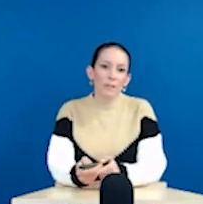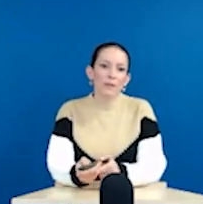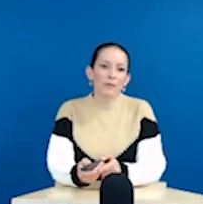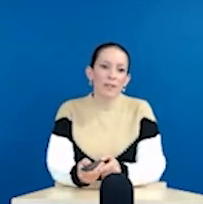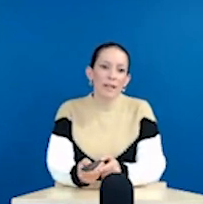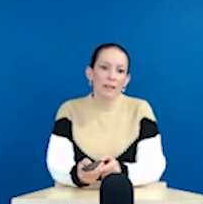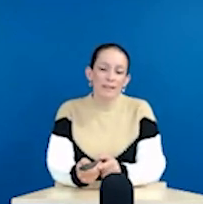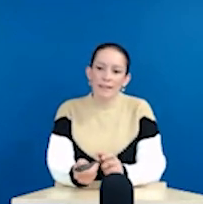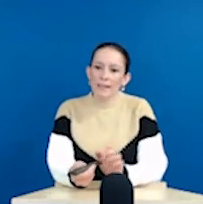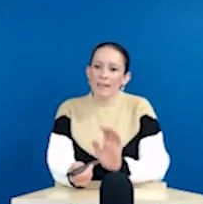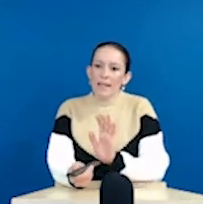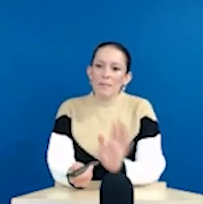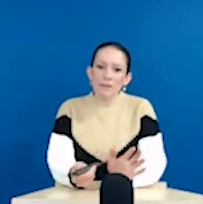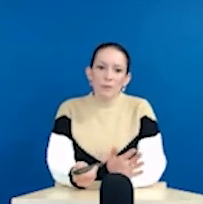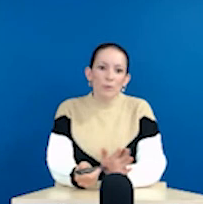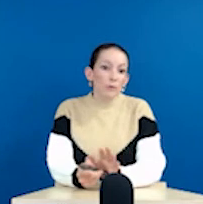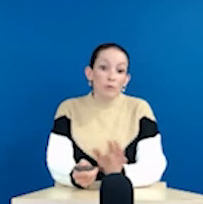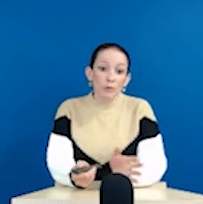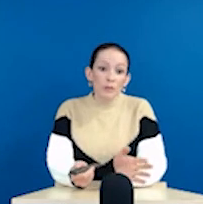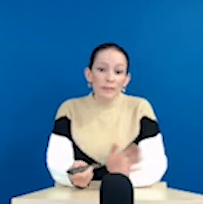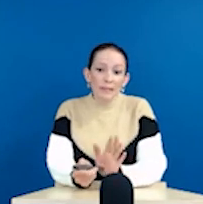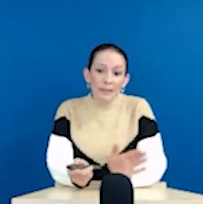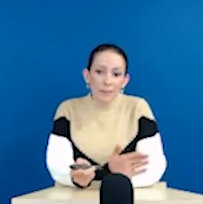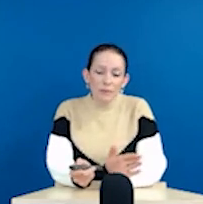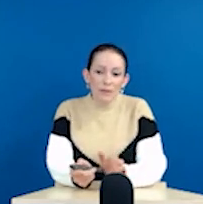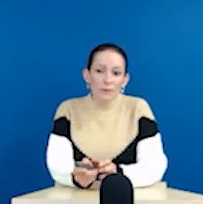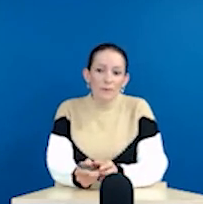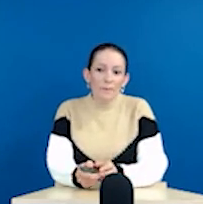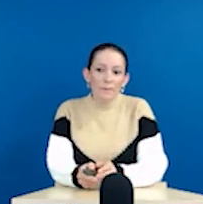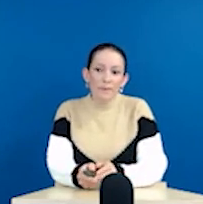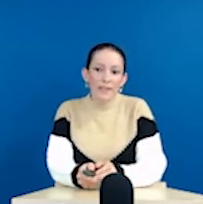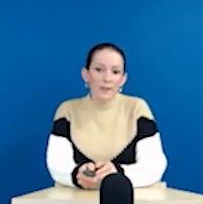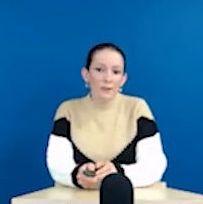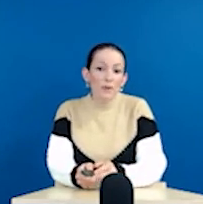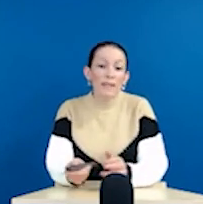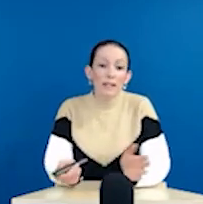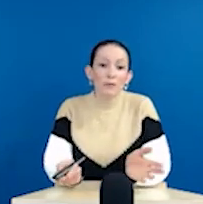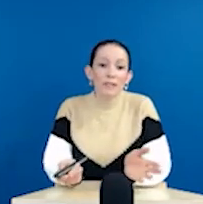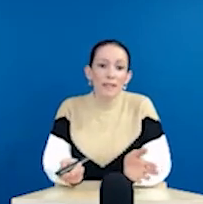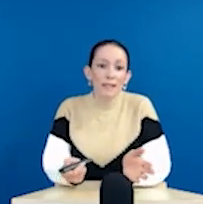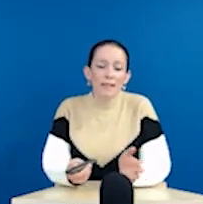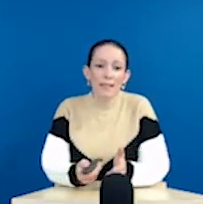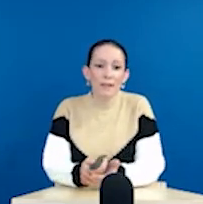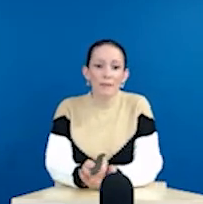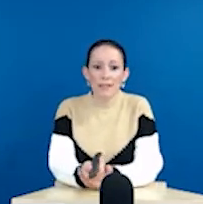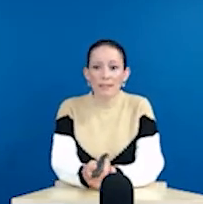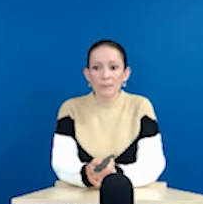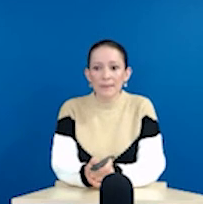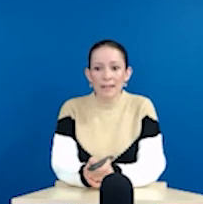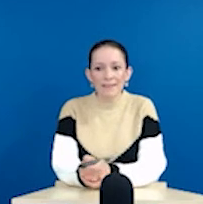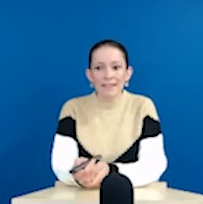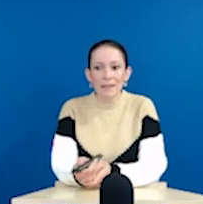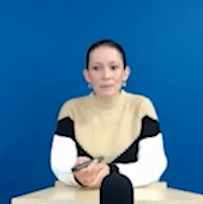que su tratamiento sea el más fructuoso. Nosotros tratamos de no olvidarnos de nada. En